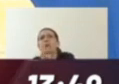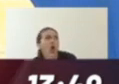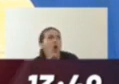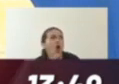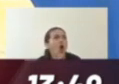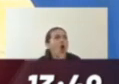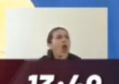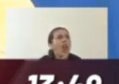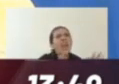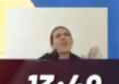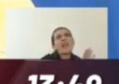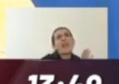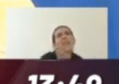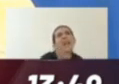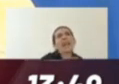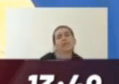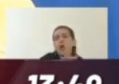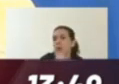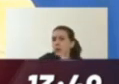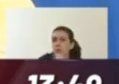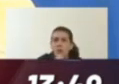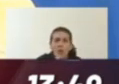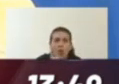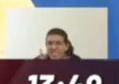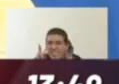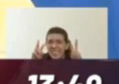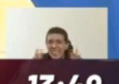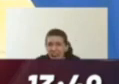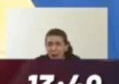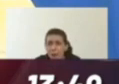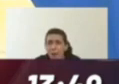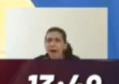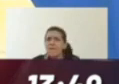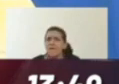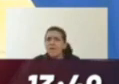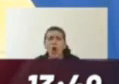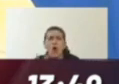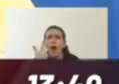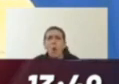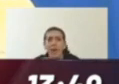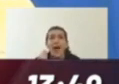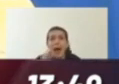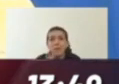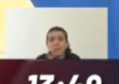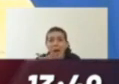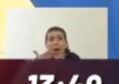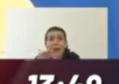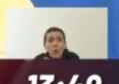Estamos discutiendo del único modo que tenemos para combatir este